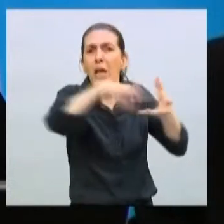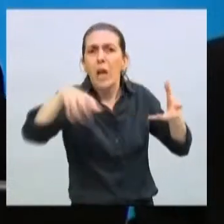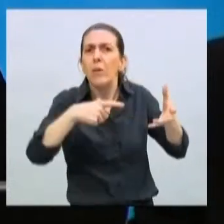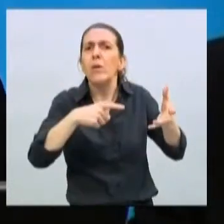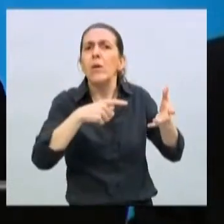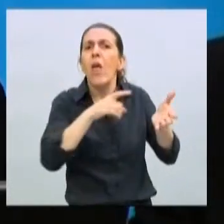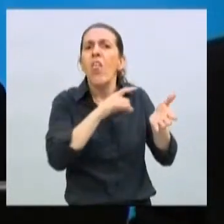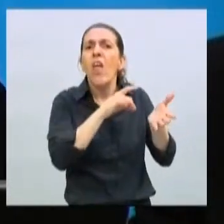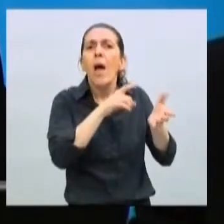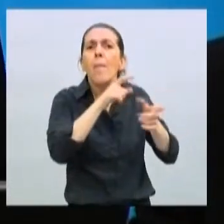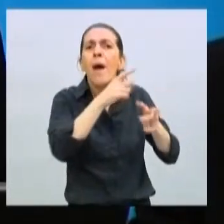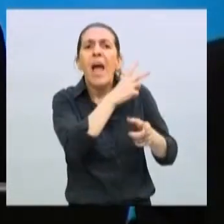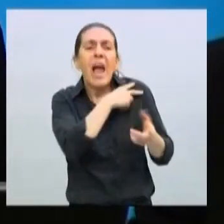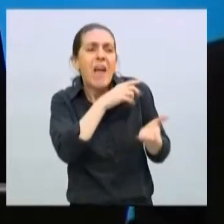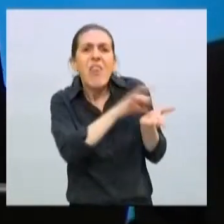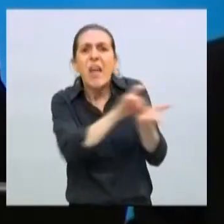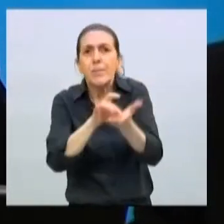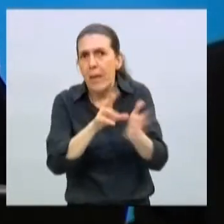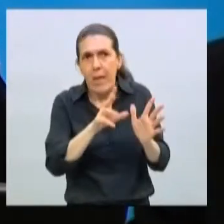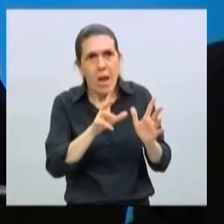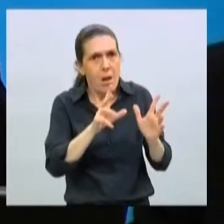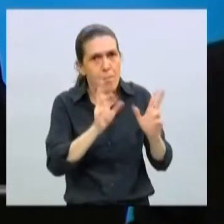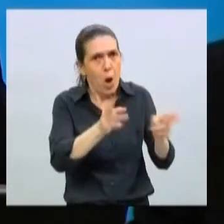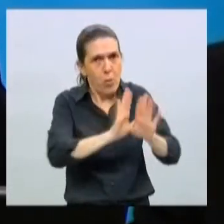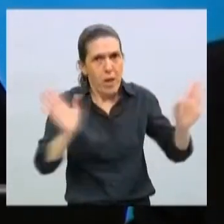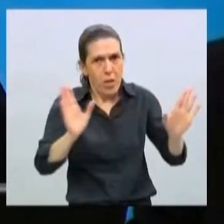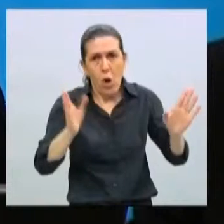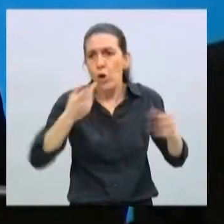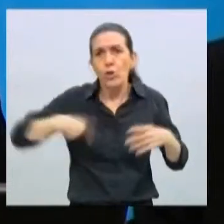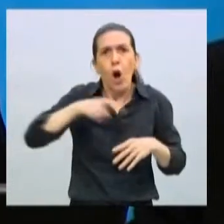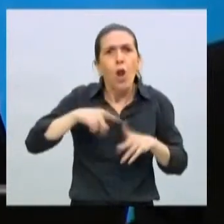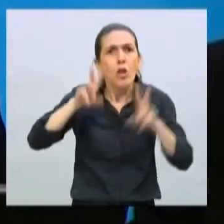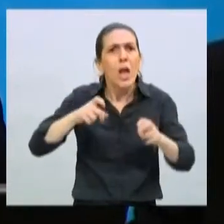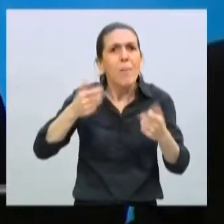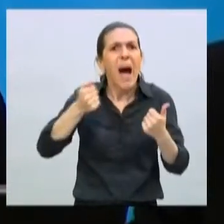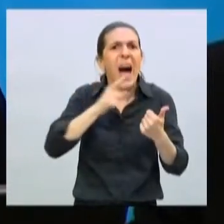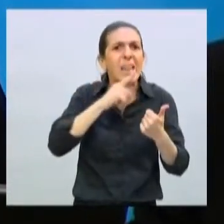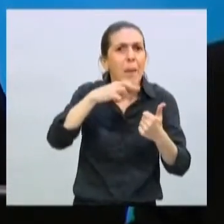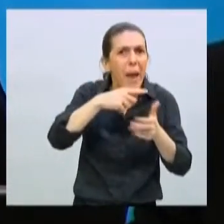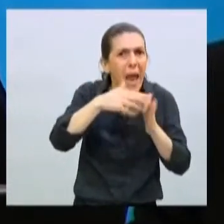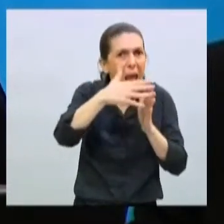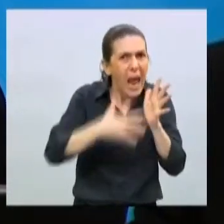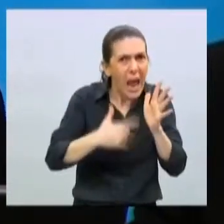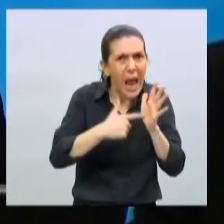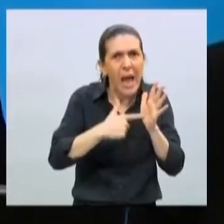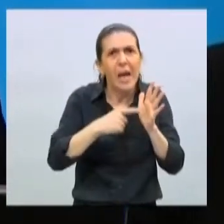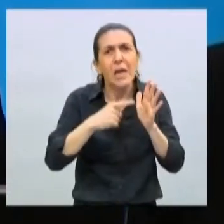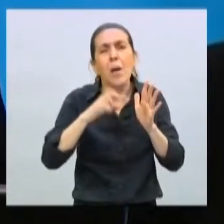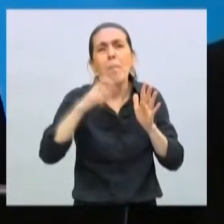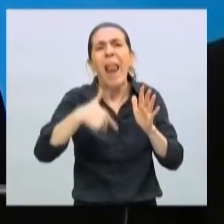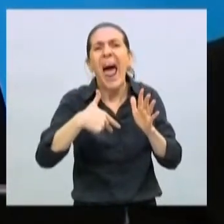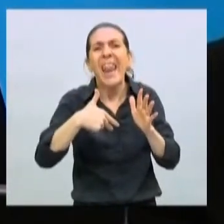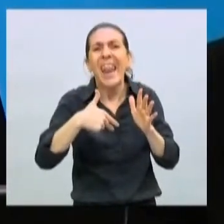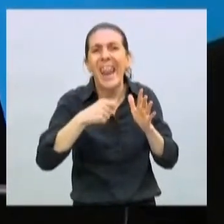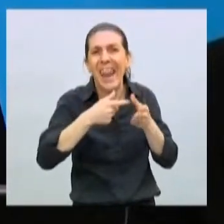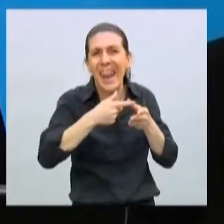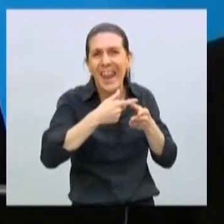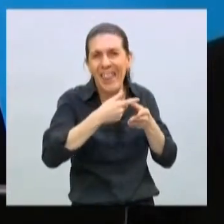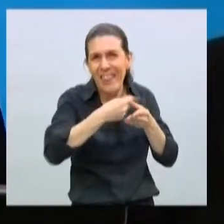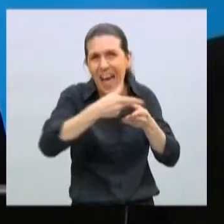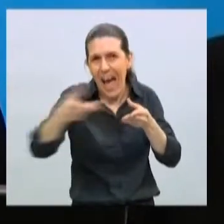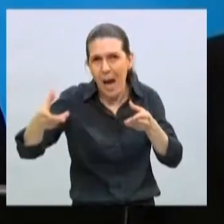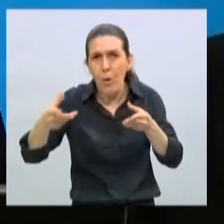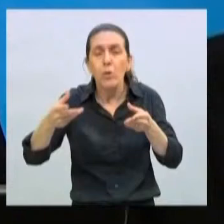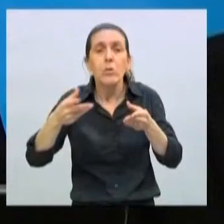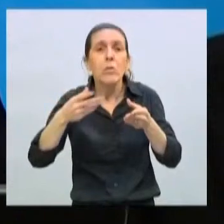nosotros, todo este esfuerzo que nosotros hacemos con el ATP, con esos planes, es precisamente